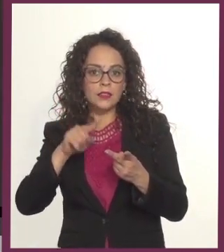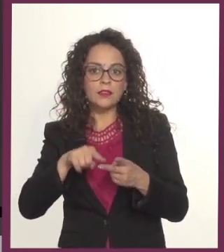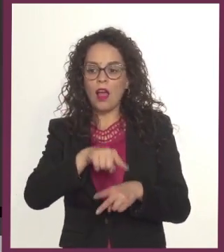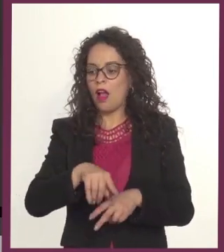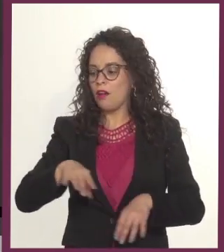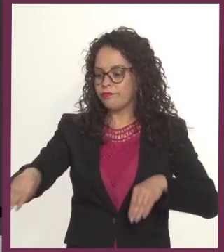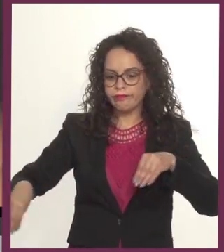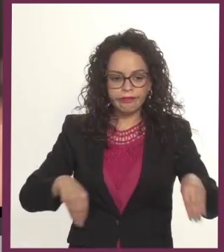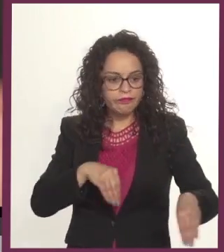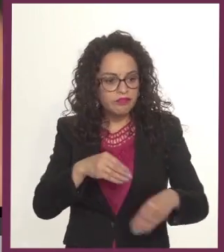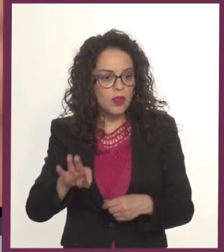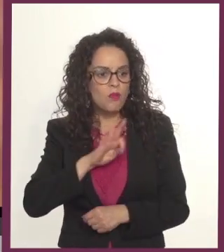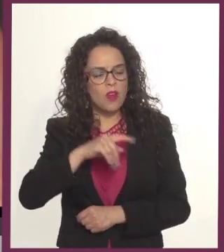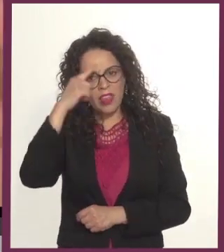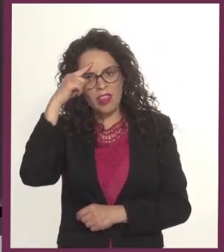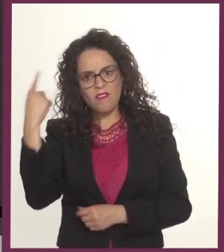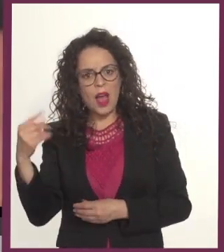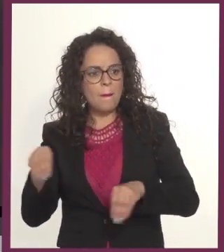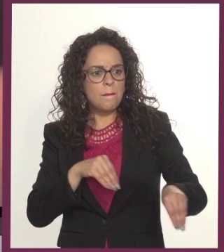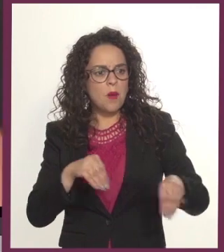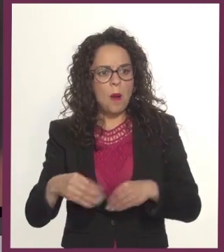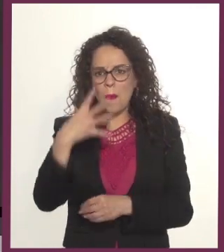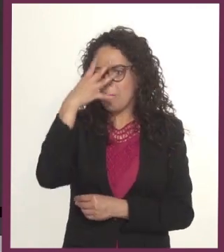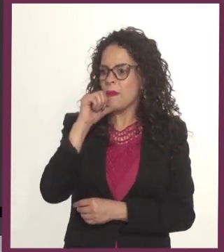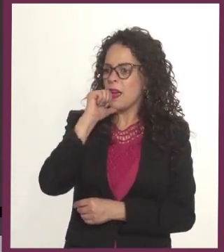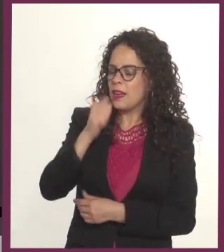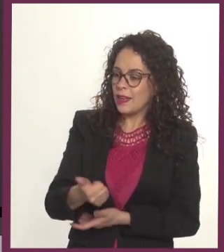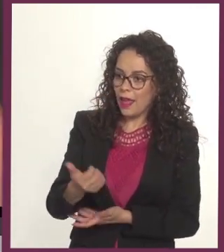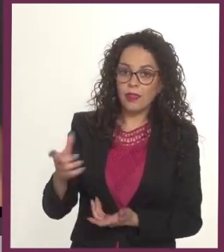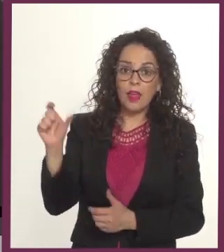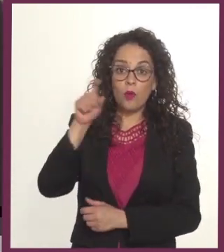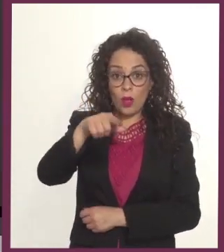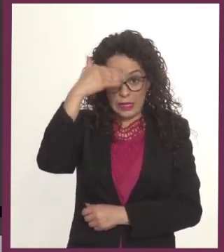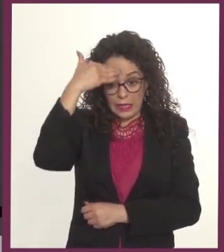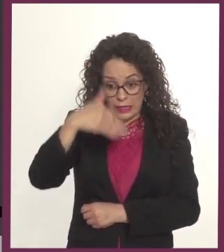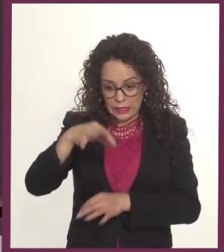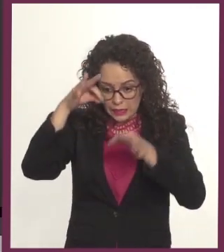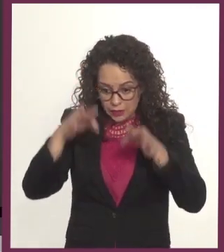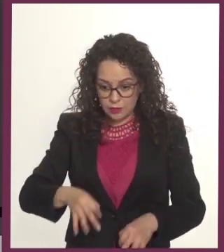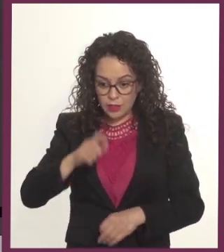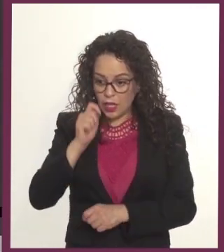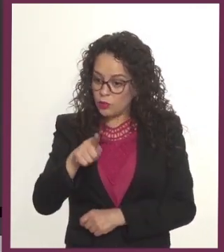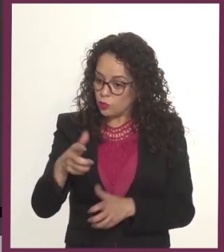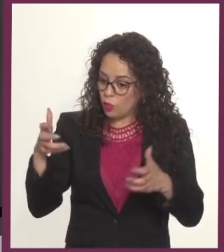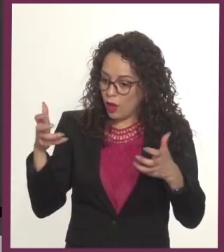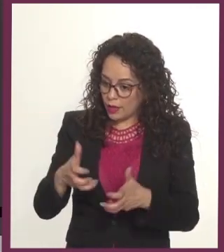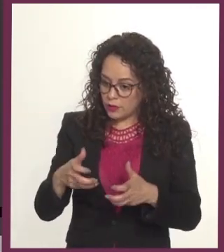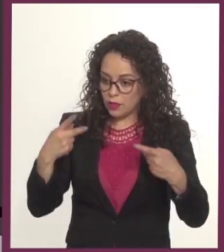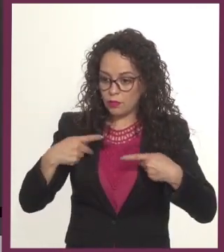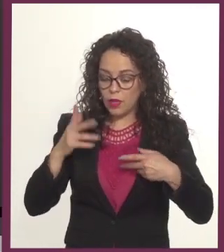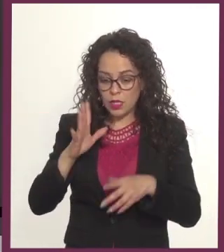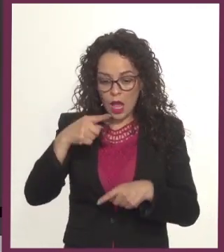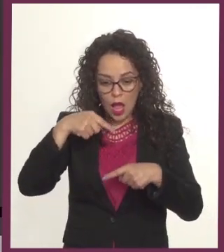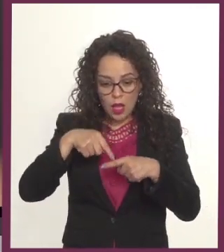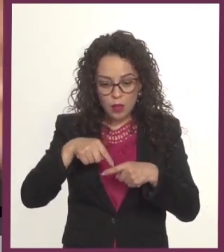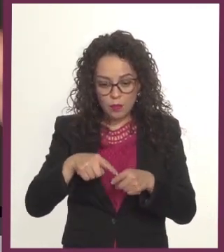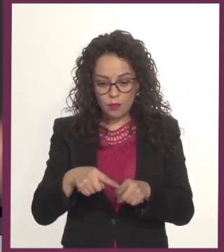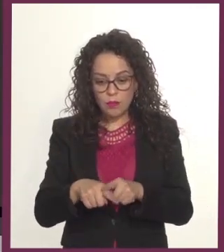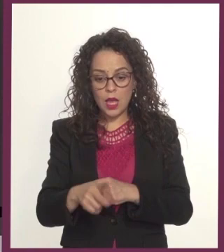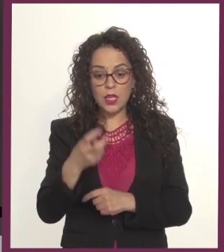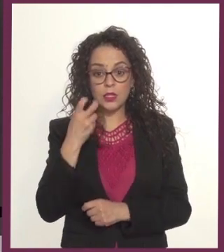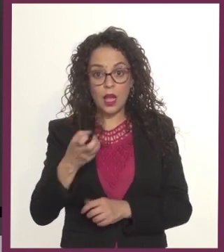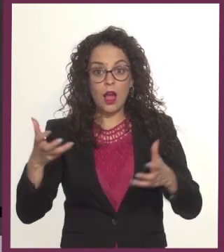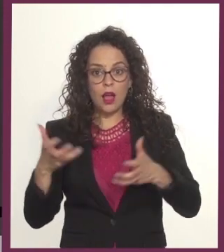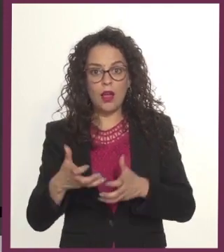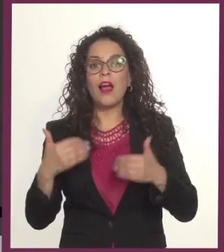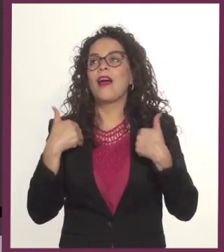ritmos. Esas son las dos claves de lo que estamos buscando. Le llamamos flow, presencia, dominio del escenario,